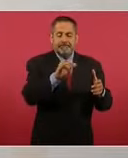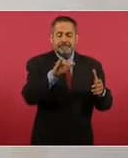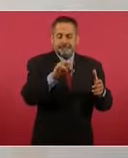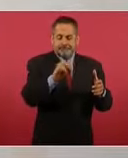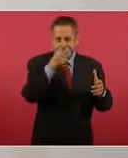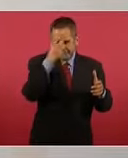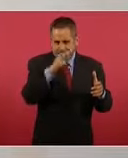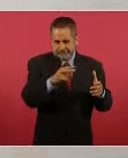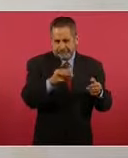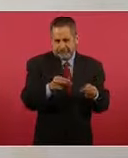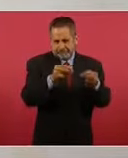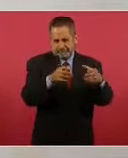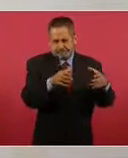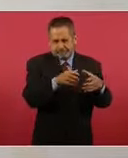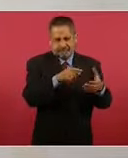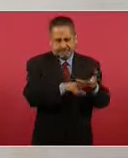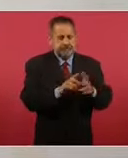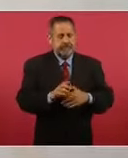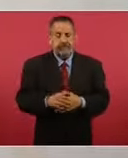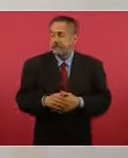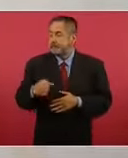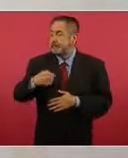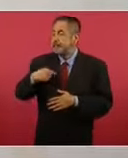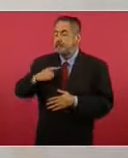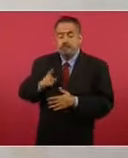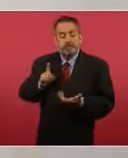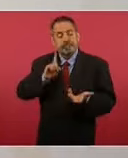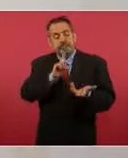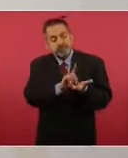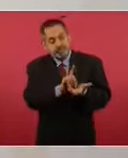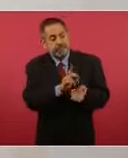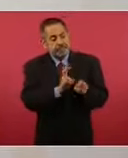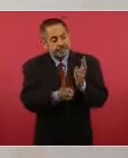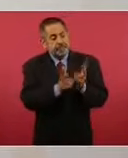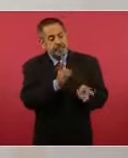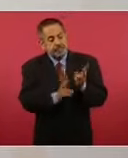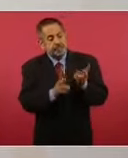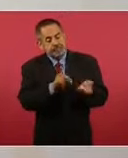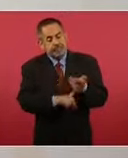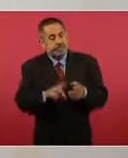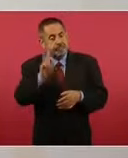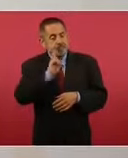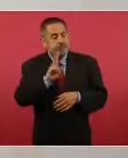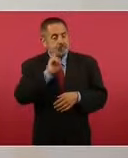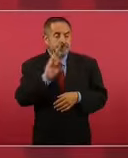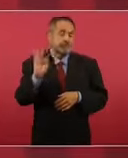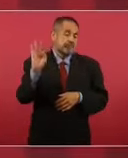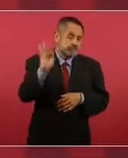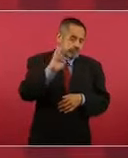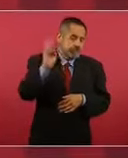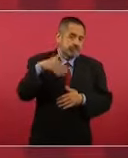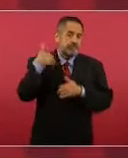tuvimos se habló de la posibilidad de tener un encuentro